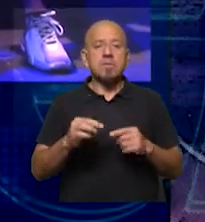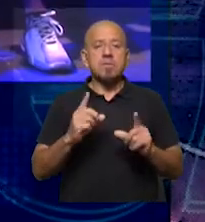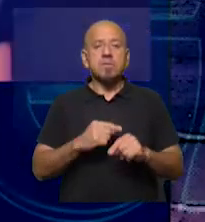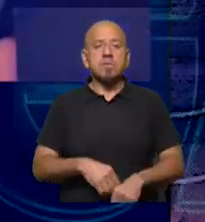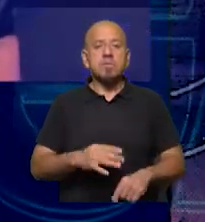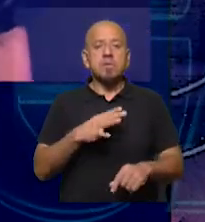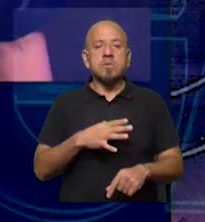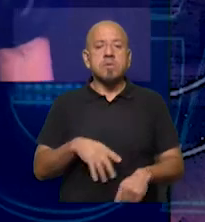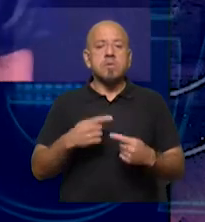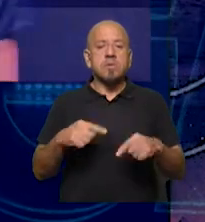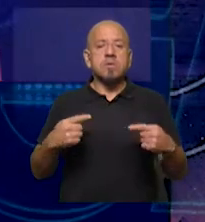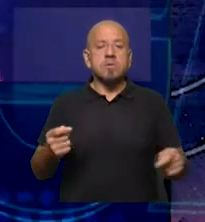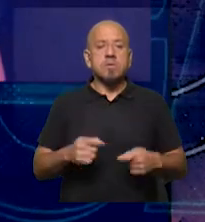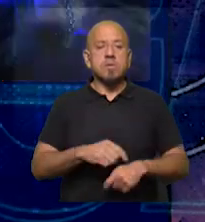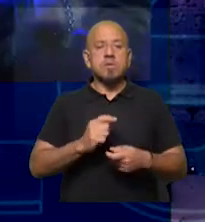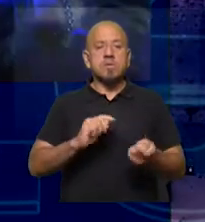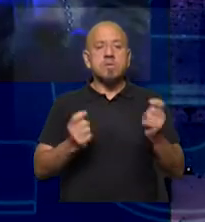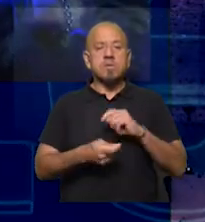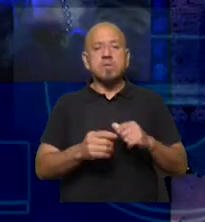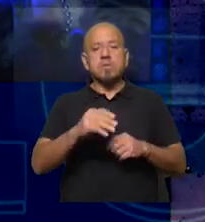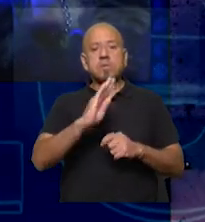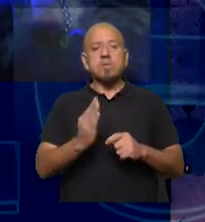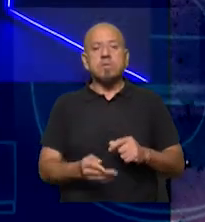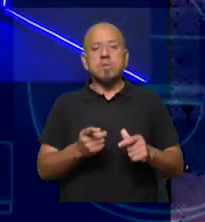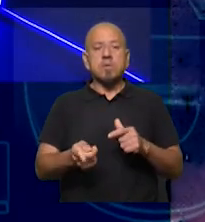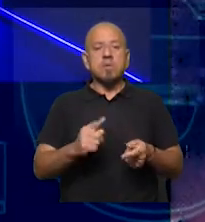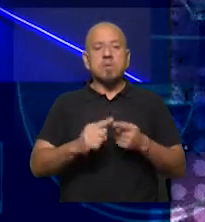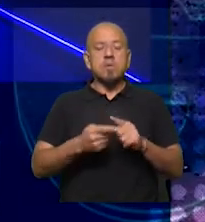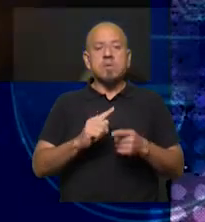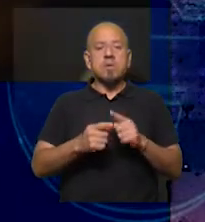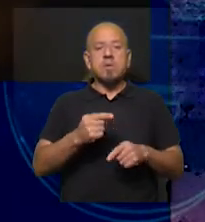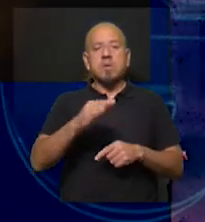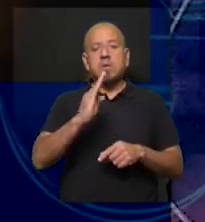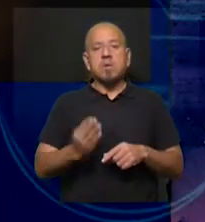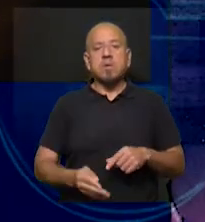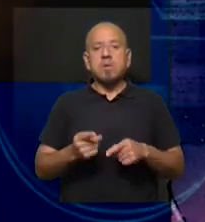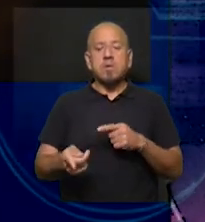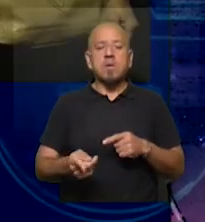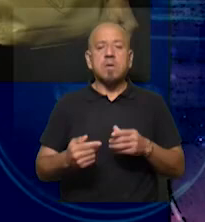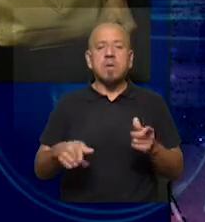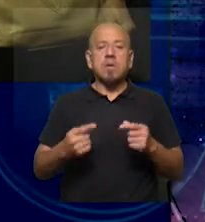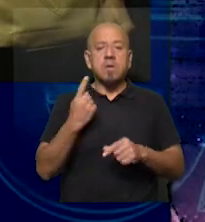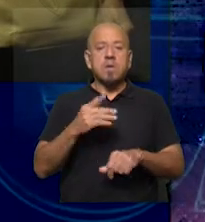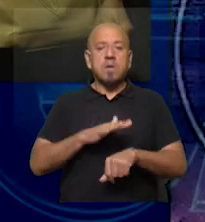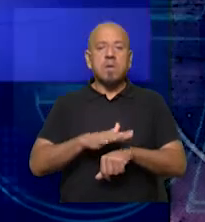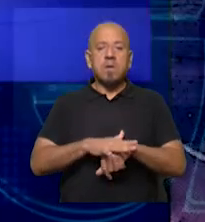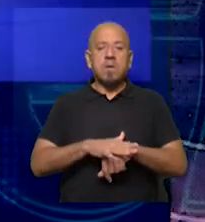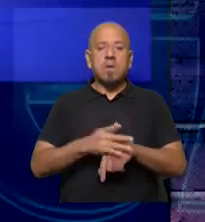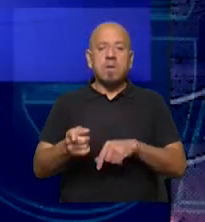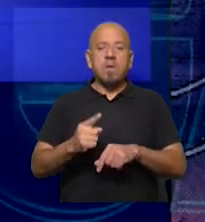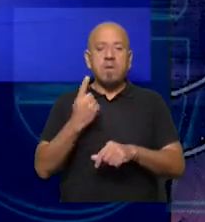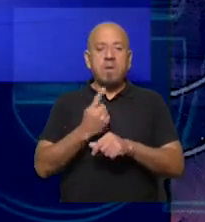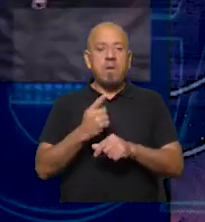cosas que transforman a los personajes. Entonces la relación de los personajes va cambiando desde el primer momento, cuando el